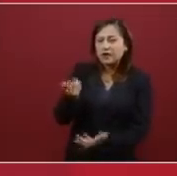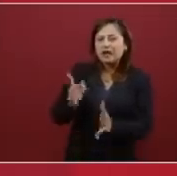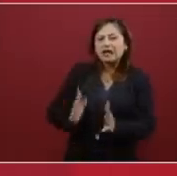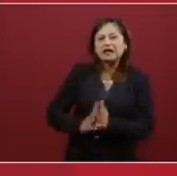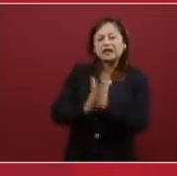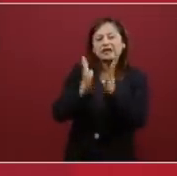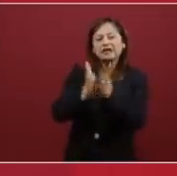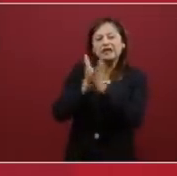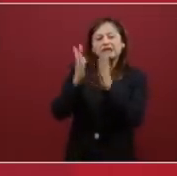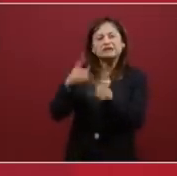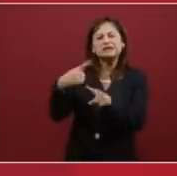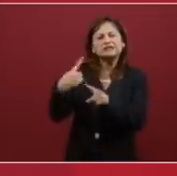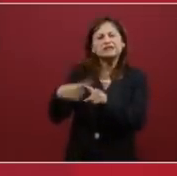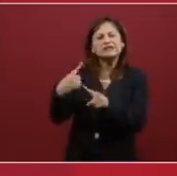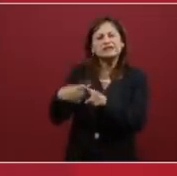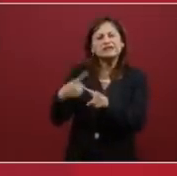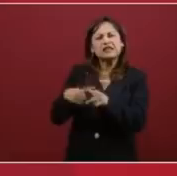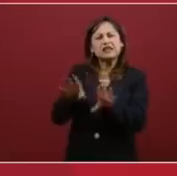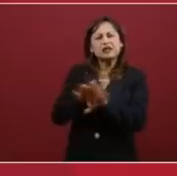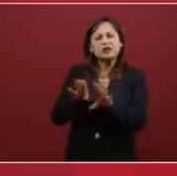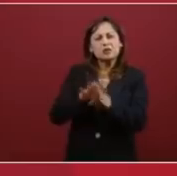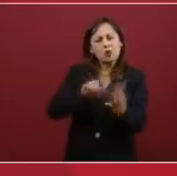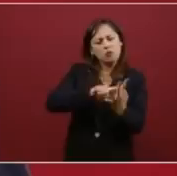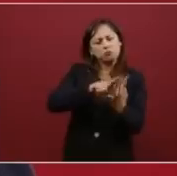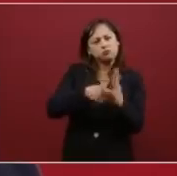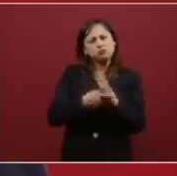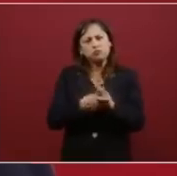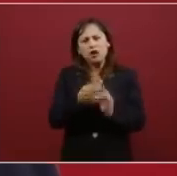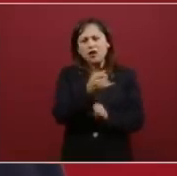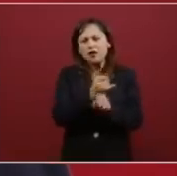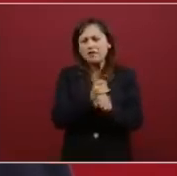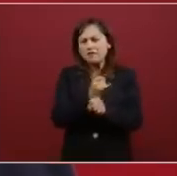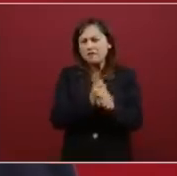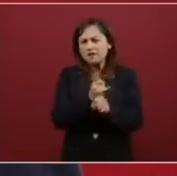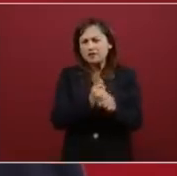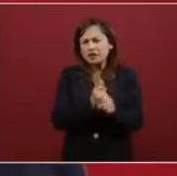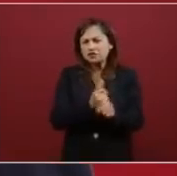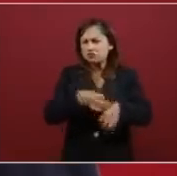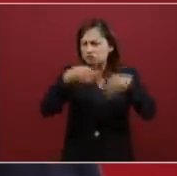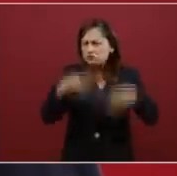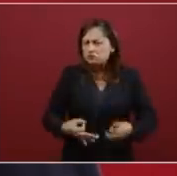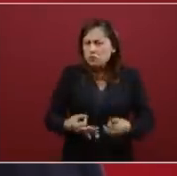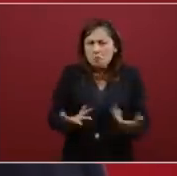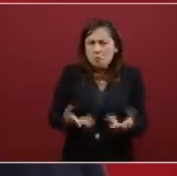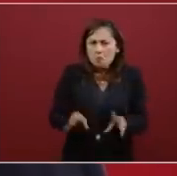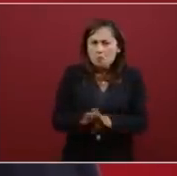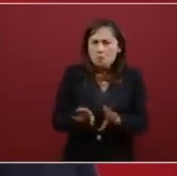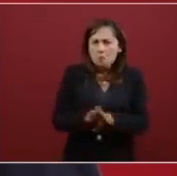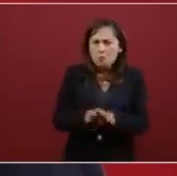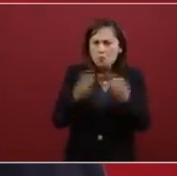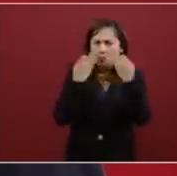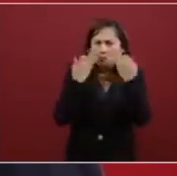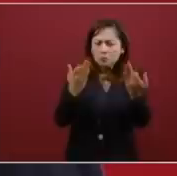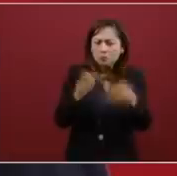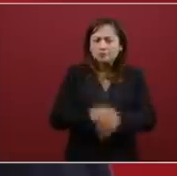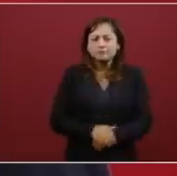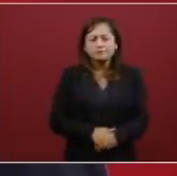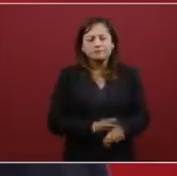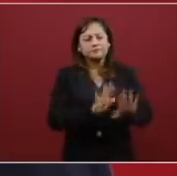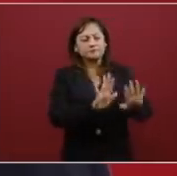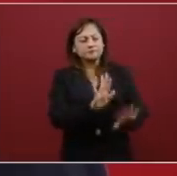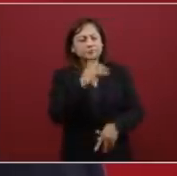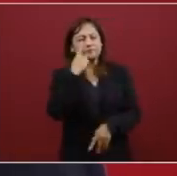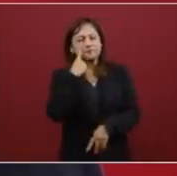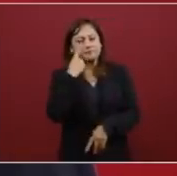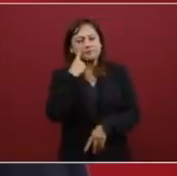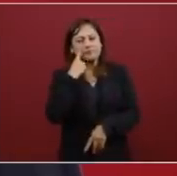¿qué garantía hay de que pues, no, esta información es cierta? Estamos poco a poco estableciendo